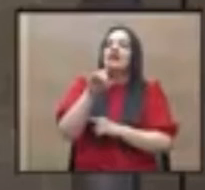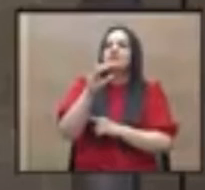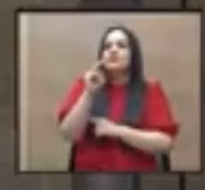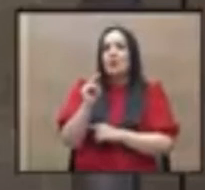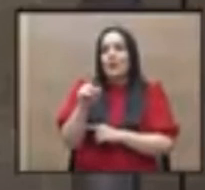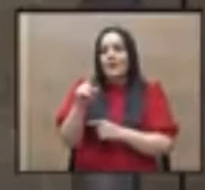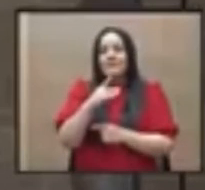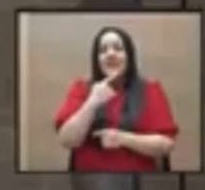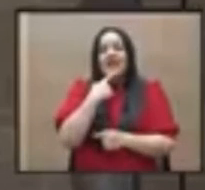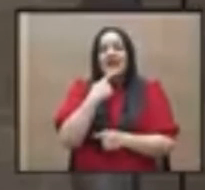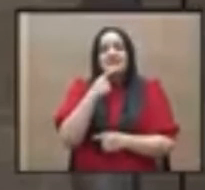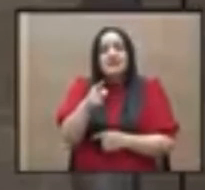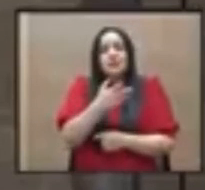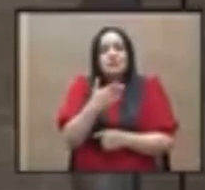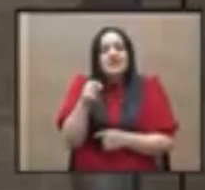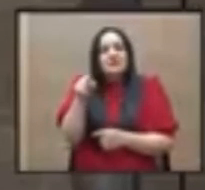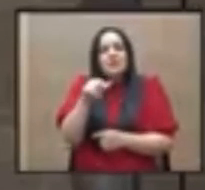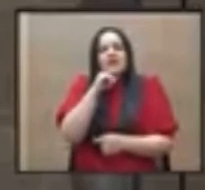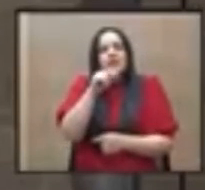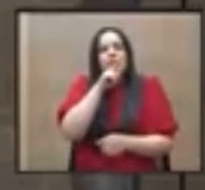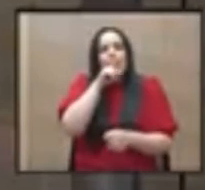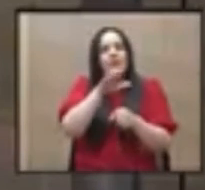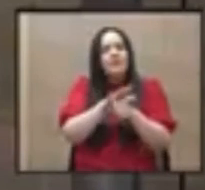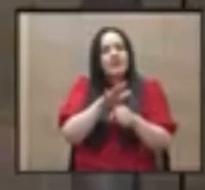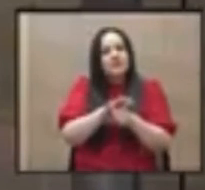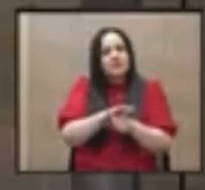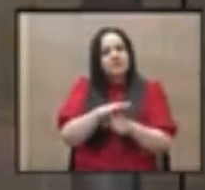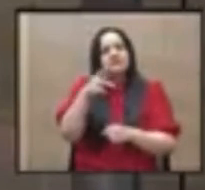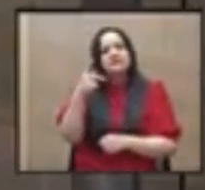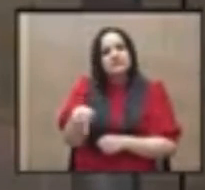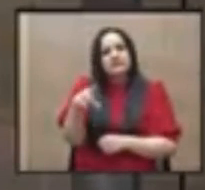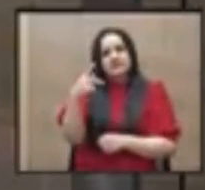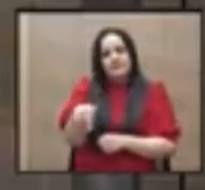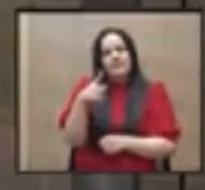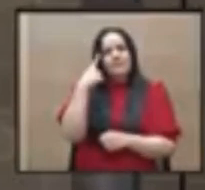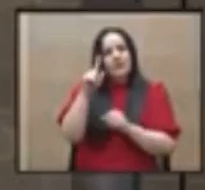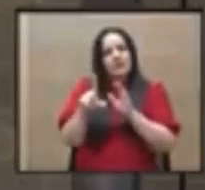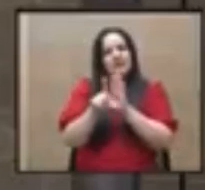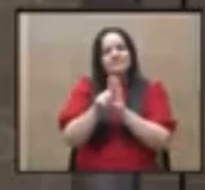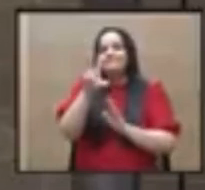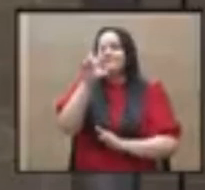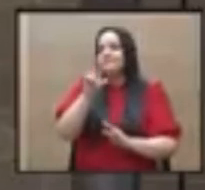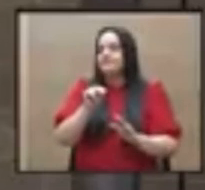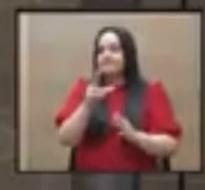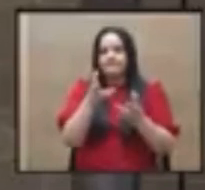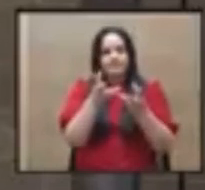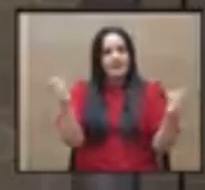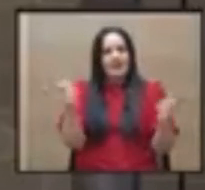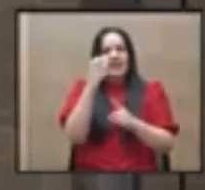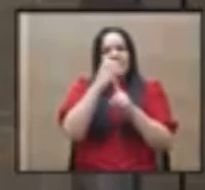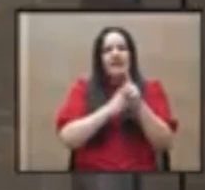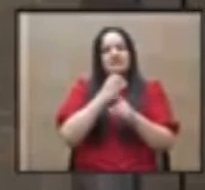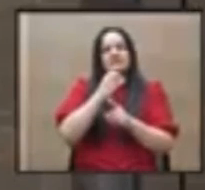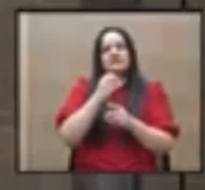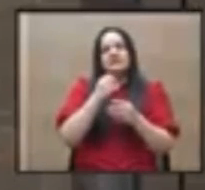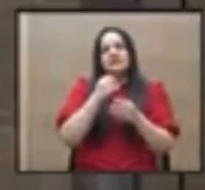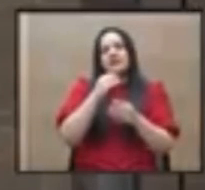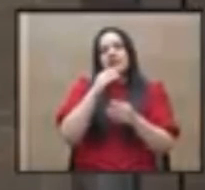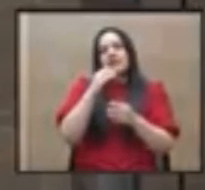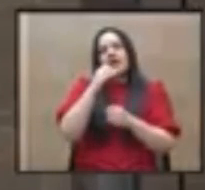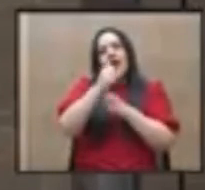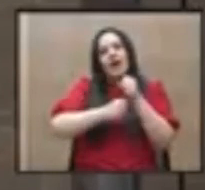son incumplimientos graves a la ley y no se resuelven. Casi todos los años se repiten los